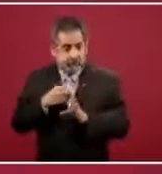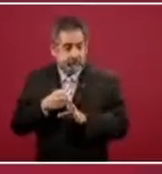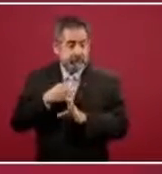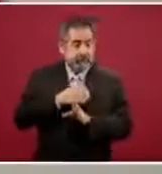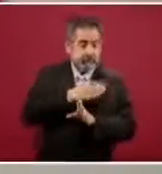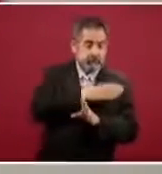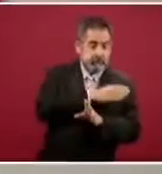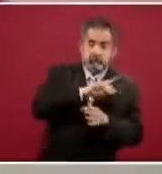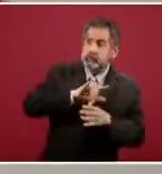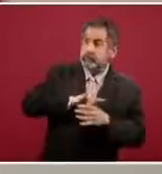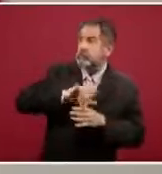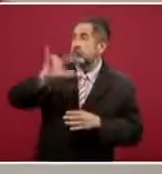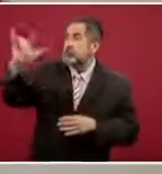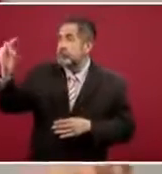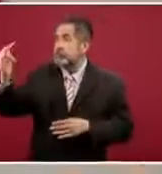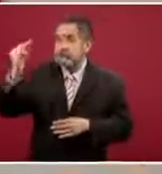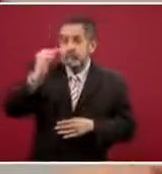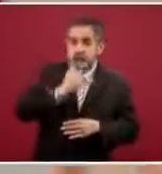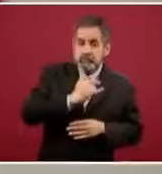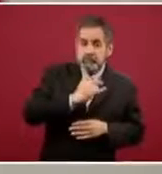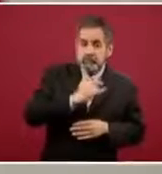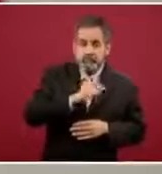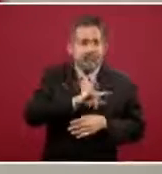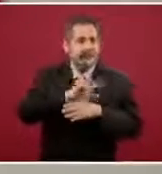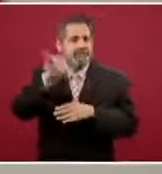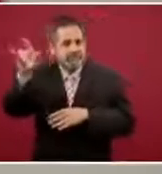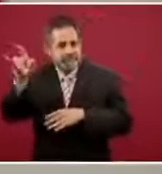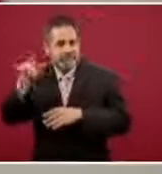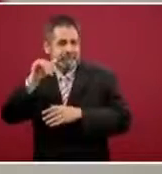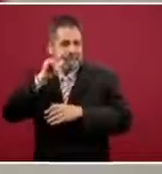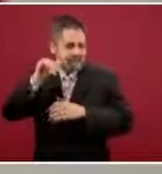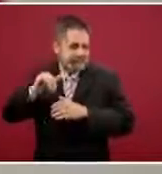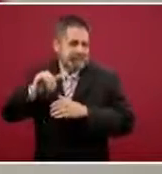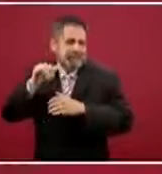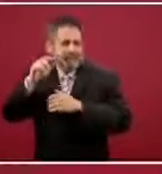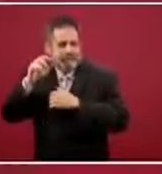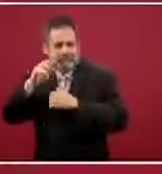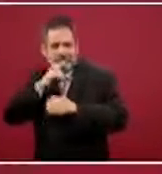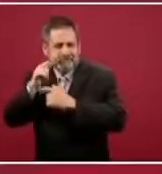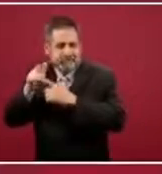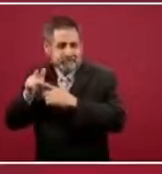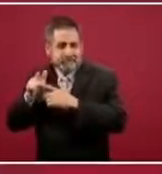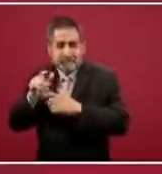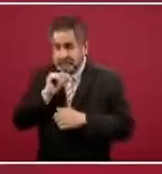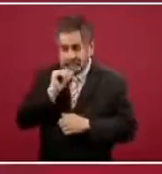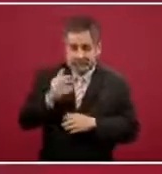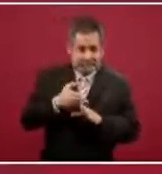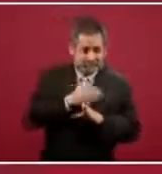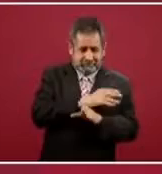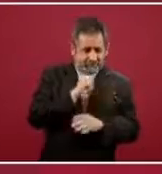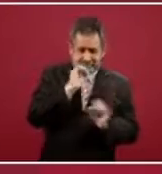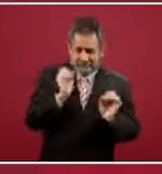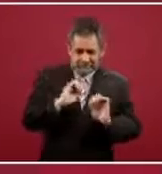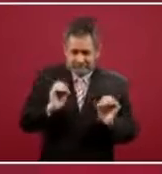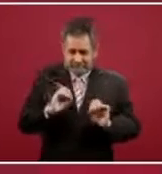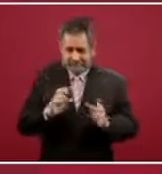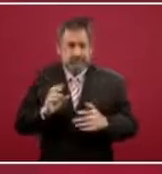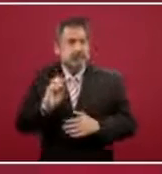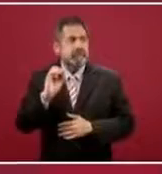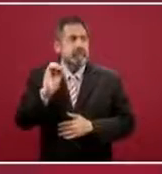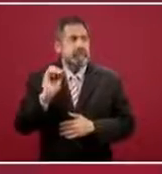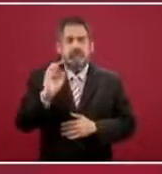viaje a los sitios donde hay transmisión activa si no tienen